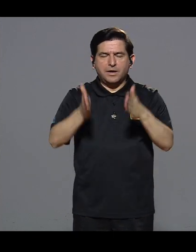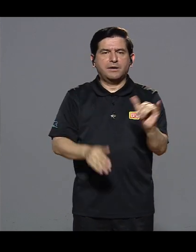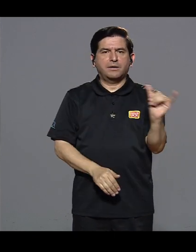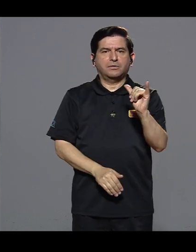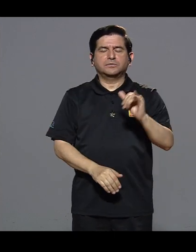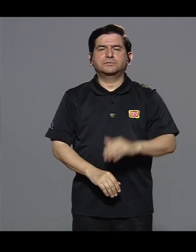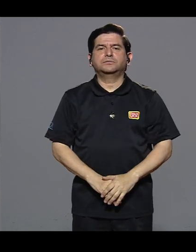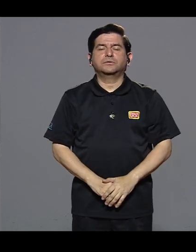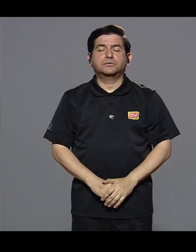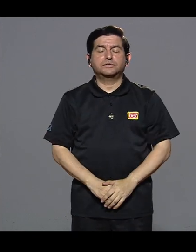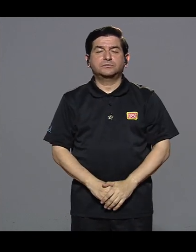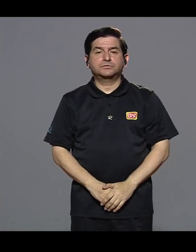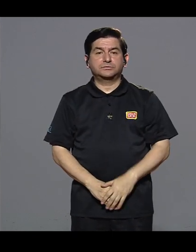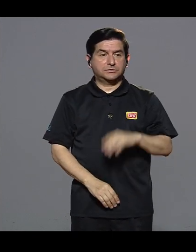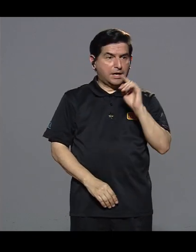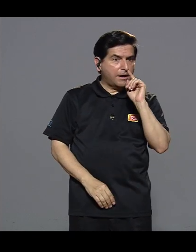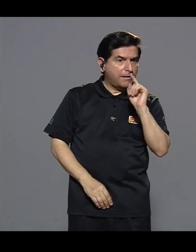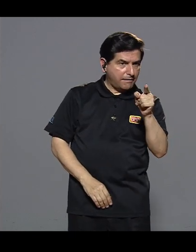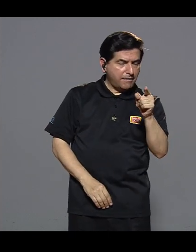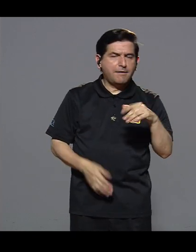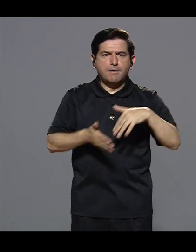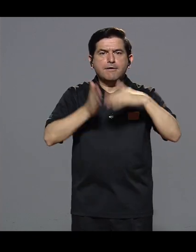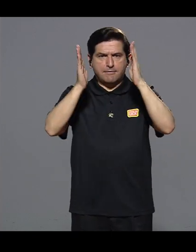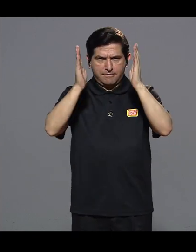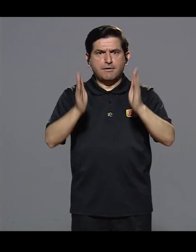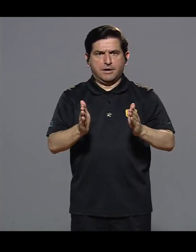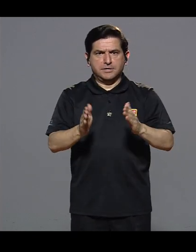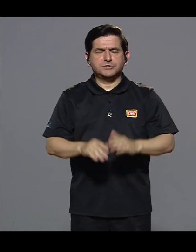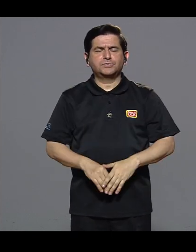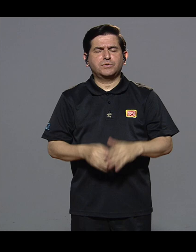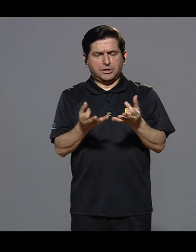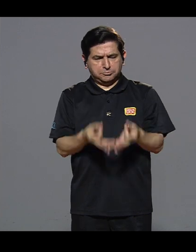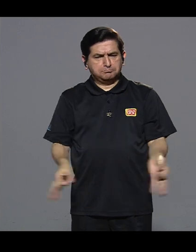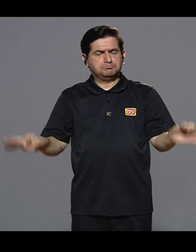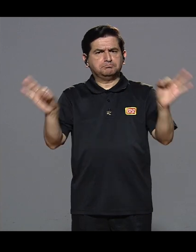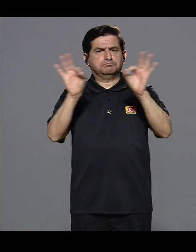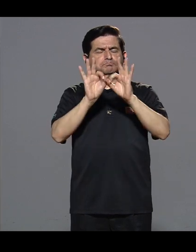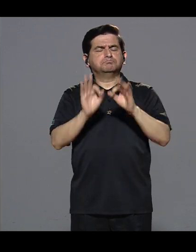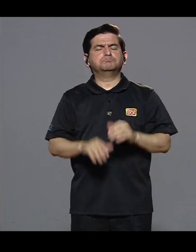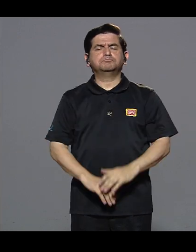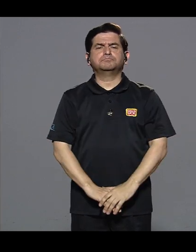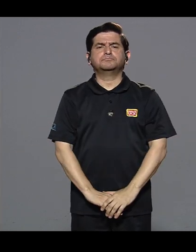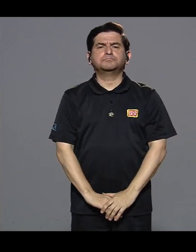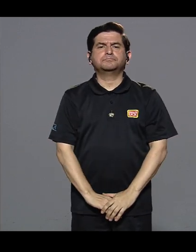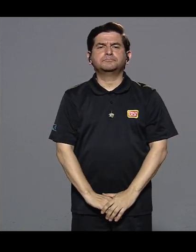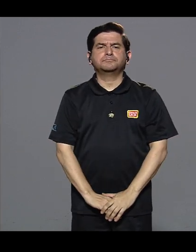otros estudiantes, ¿verdad? Porque Óscar siempre fue un estudiante muy destacado, ¿verdad?